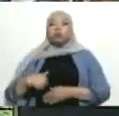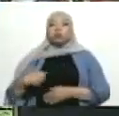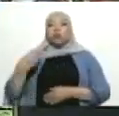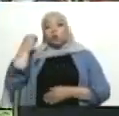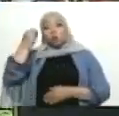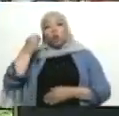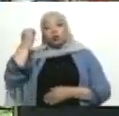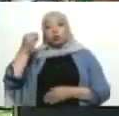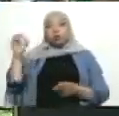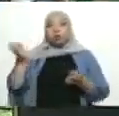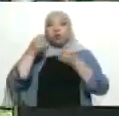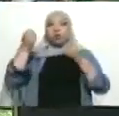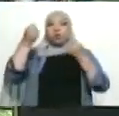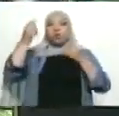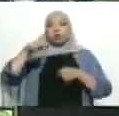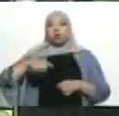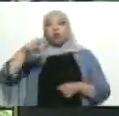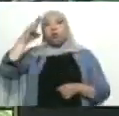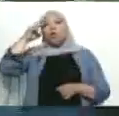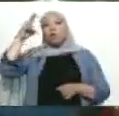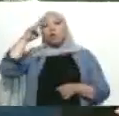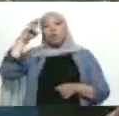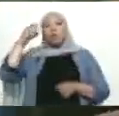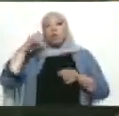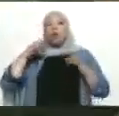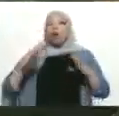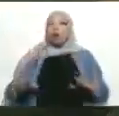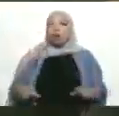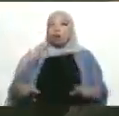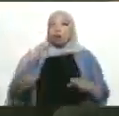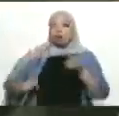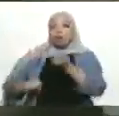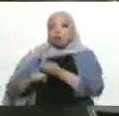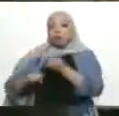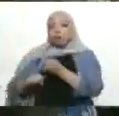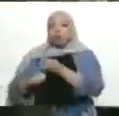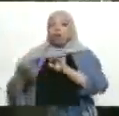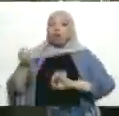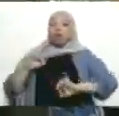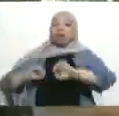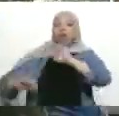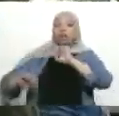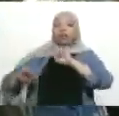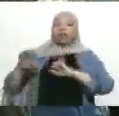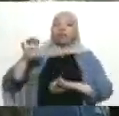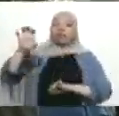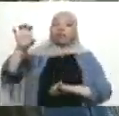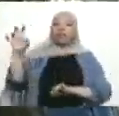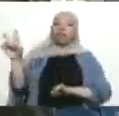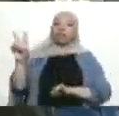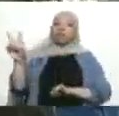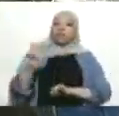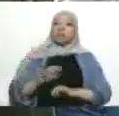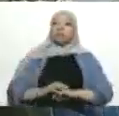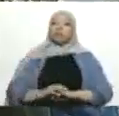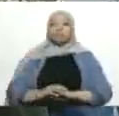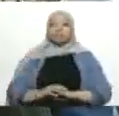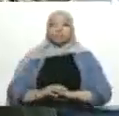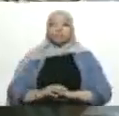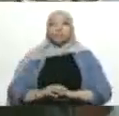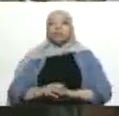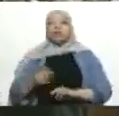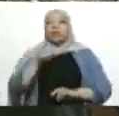consigna, colocó además su mente y su cuerpo al servicio de la defensa patriótica. No es poca cosa la batalla de los